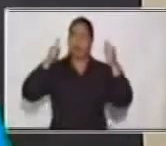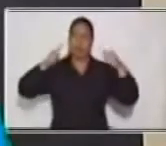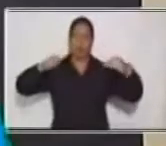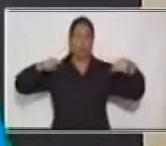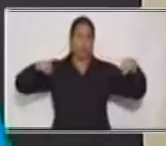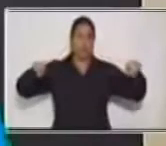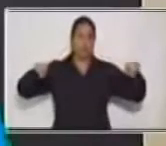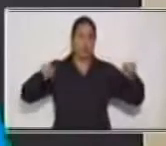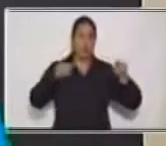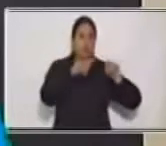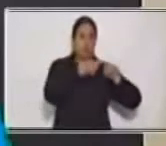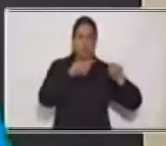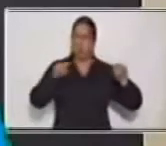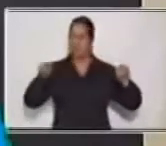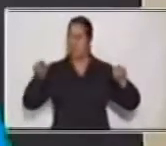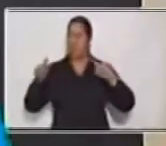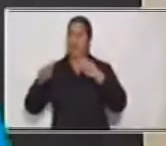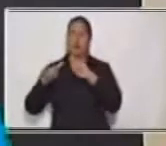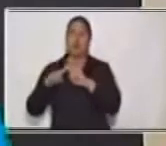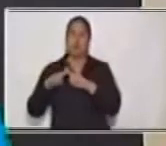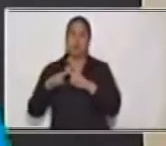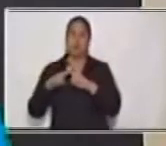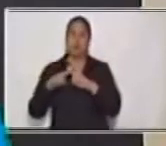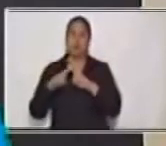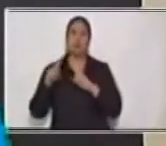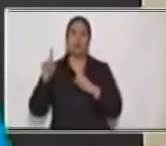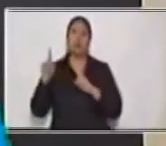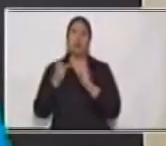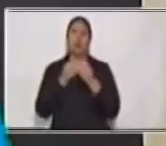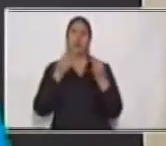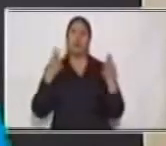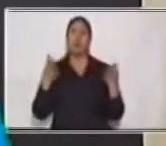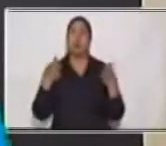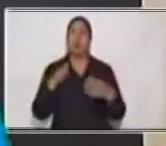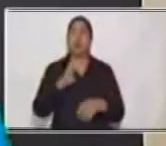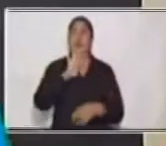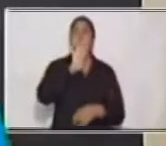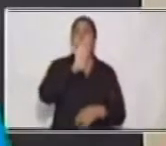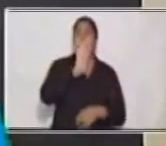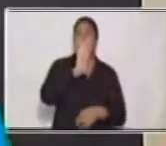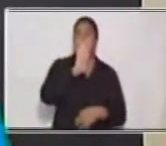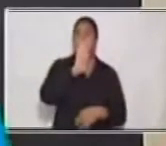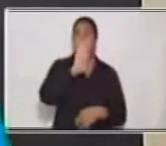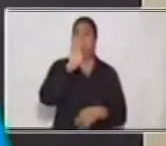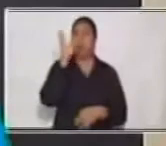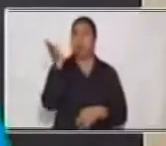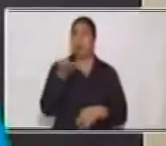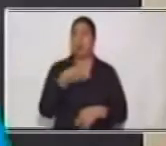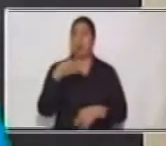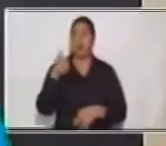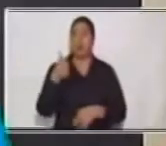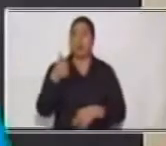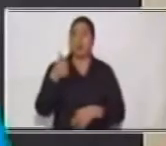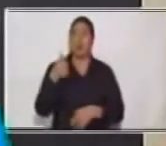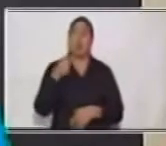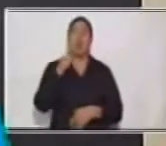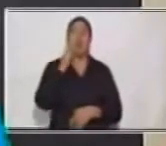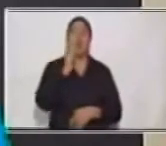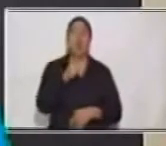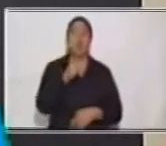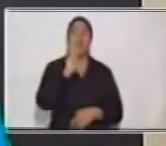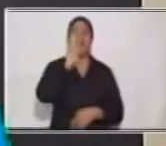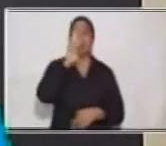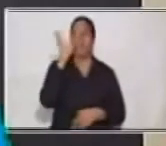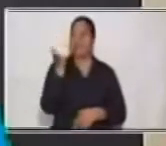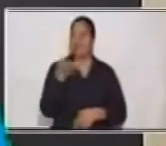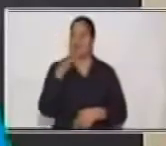X, la relación de valores es B dividido A. Por eso tenemos 3 dividido 5.